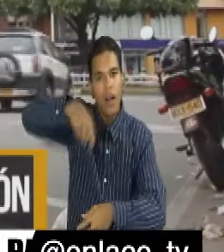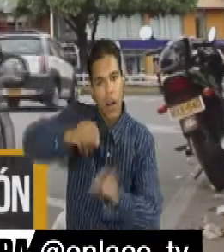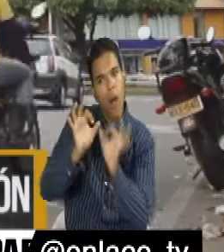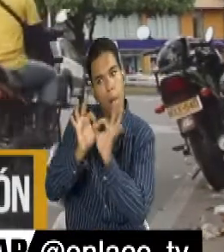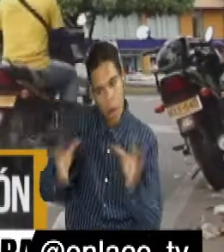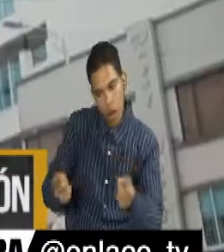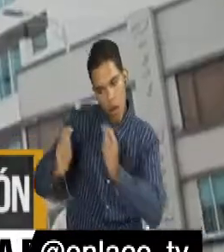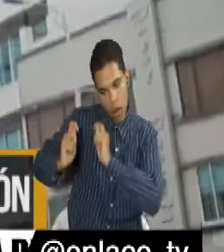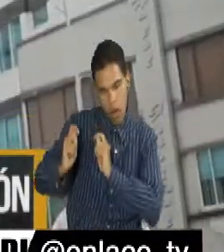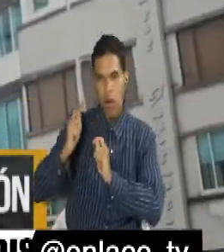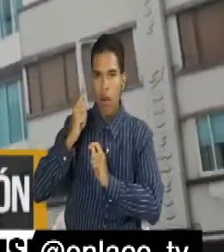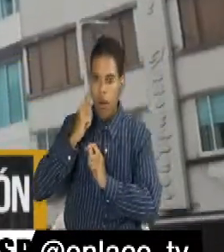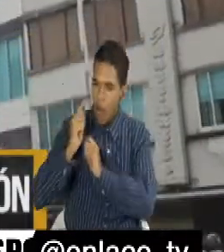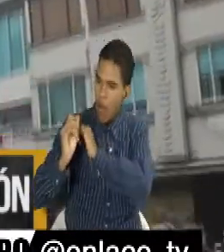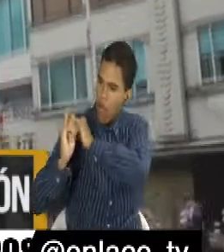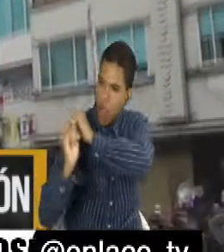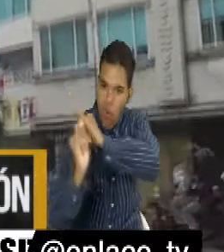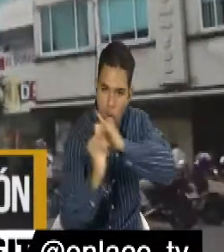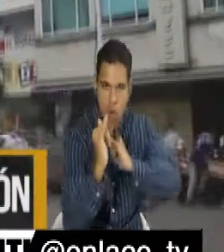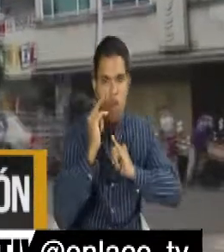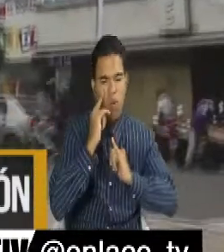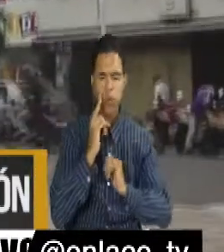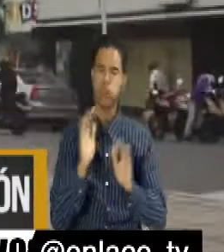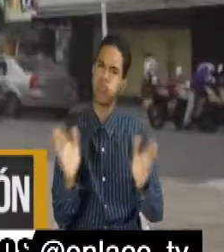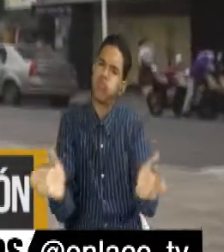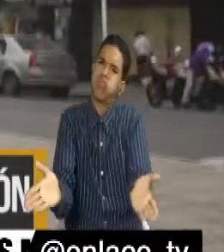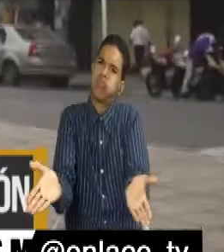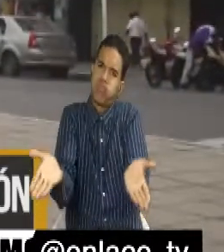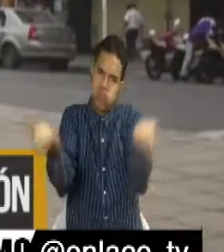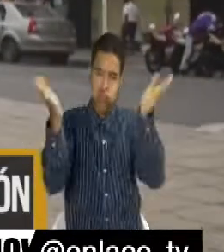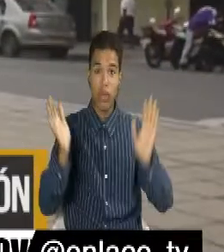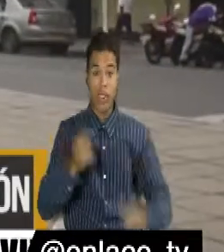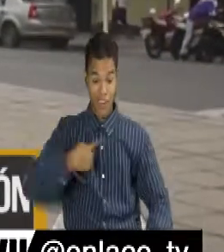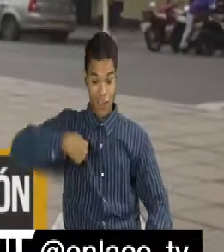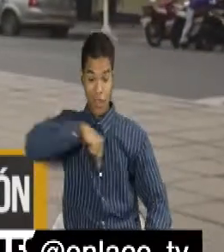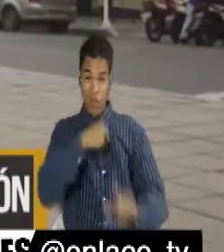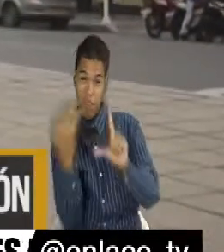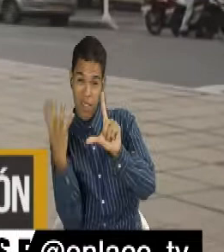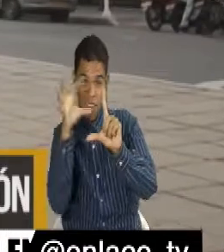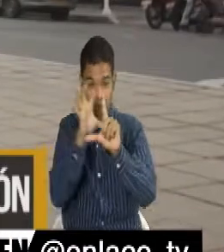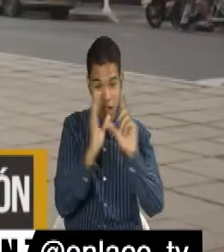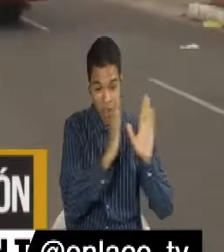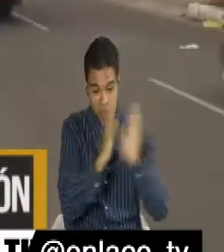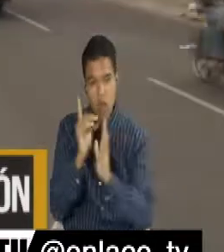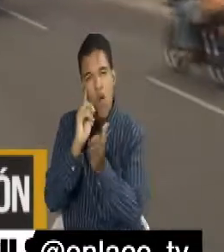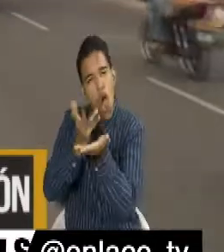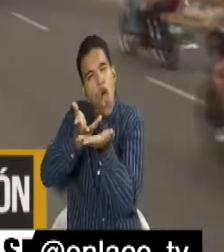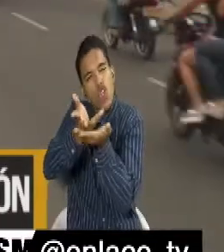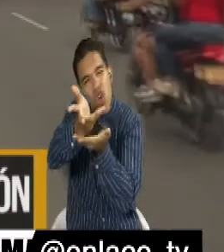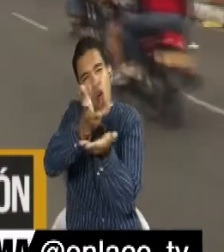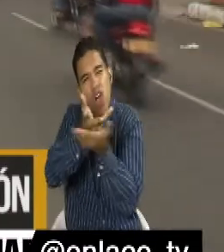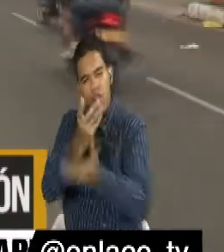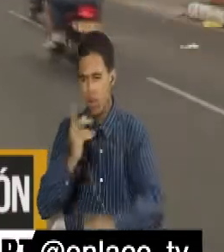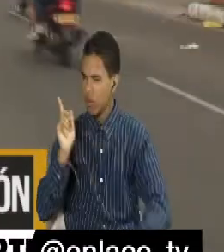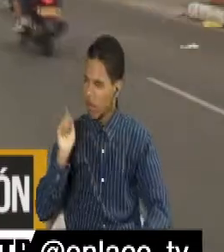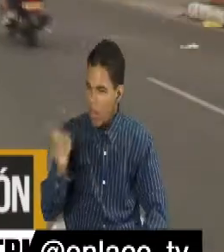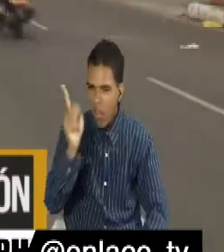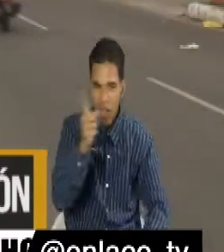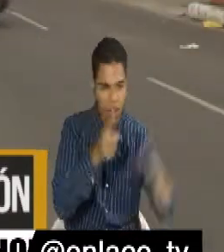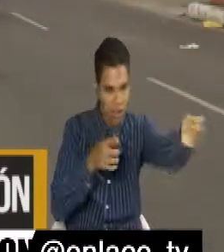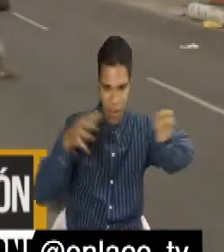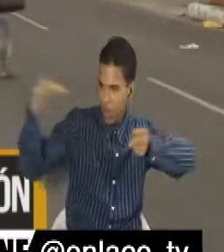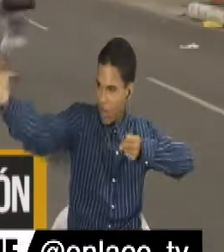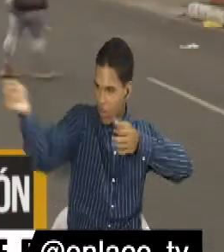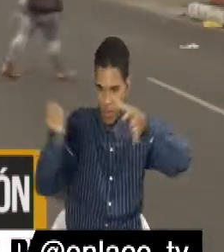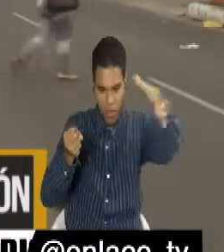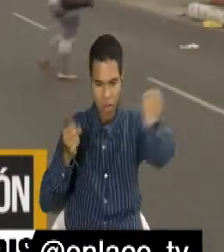cada ciudadano. Nosotros a través de este programa vamos a dar una cantidad de tips y experiencias de personas que ya lograron